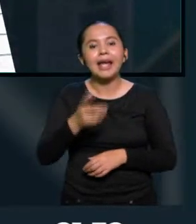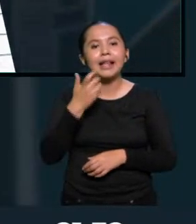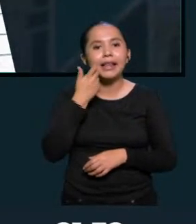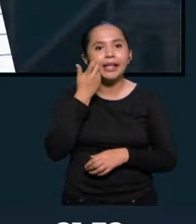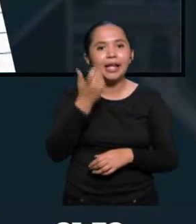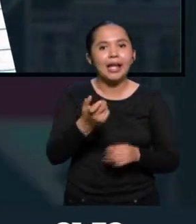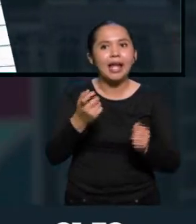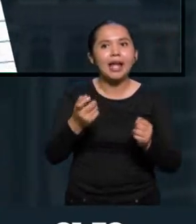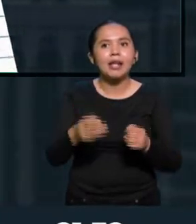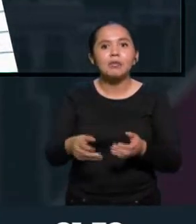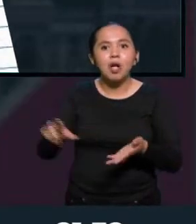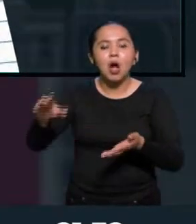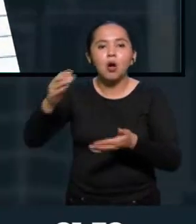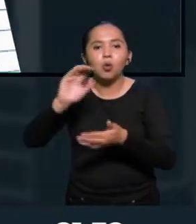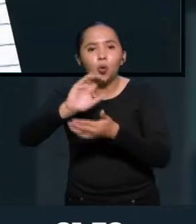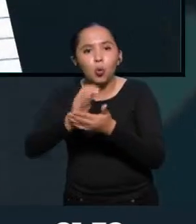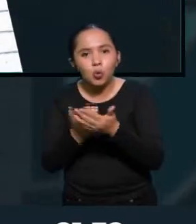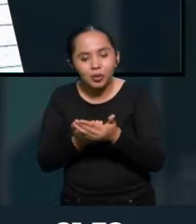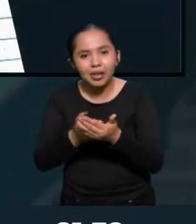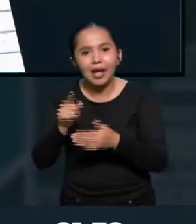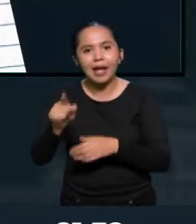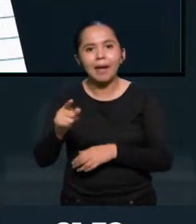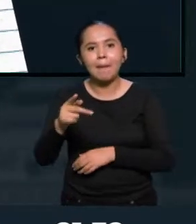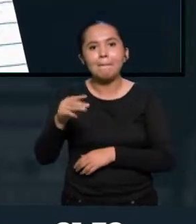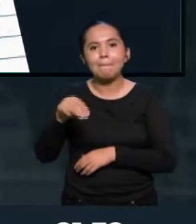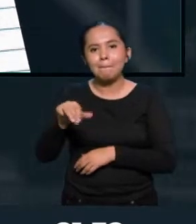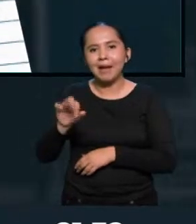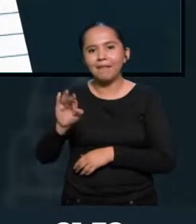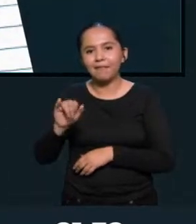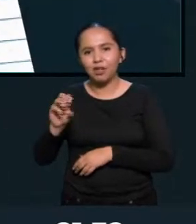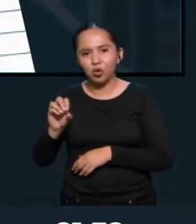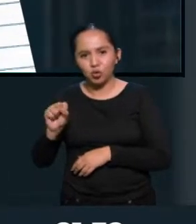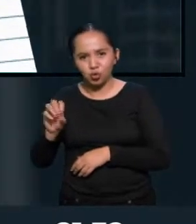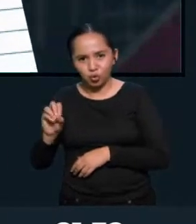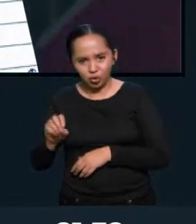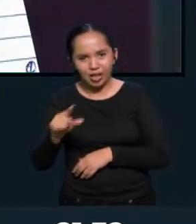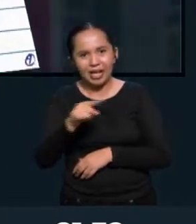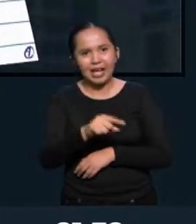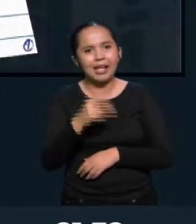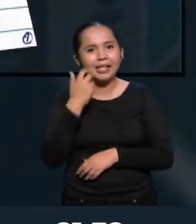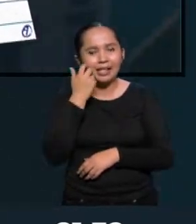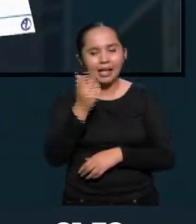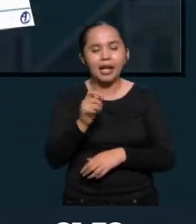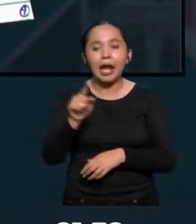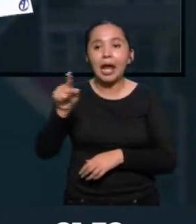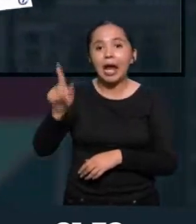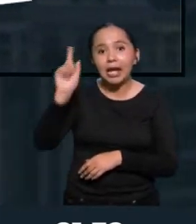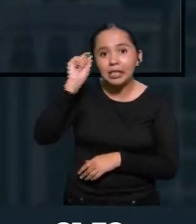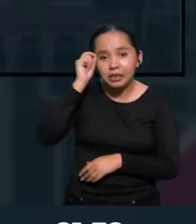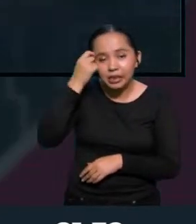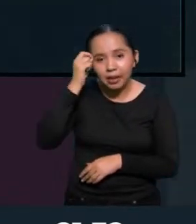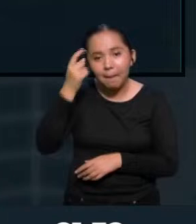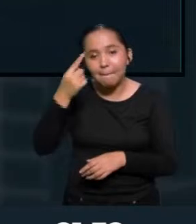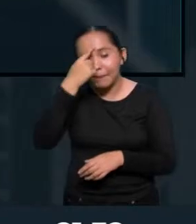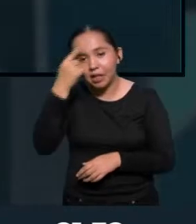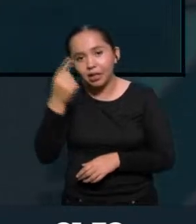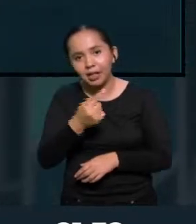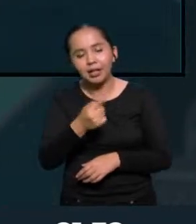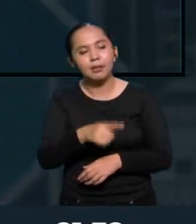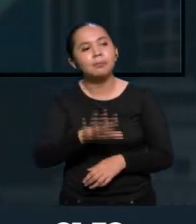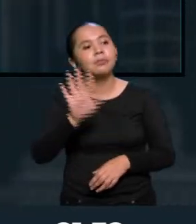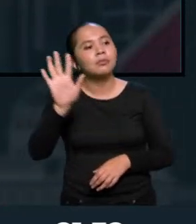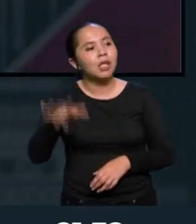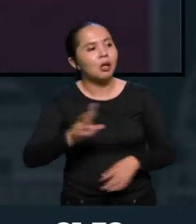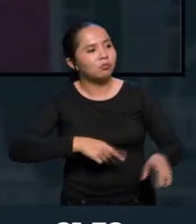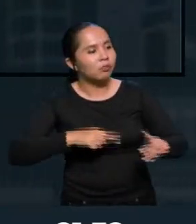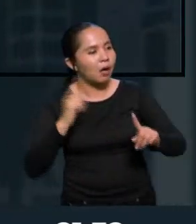un sicario de una mafia rusa, en donde él solicitaba los servicios para acallar o amenazar testigos que